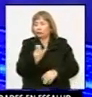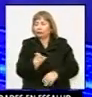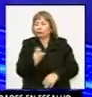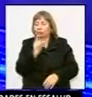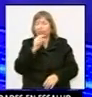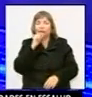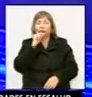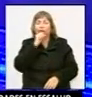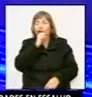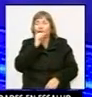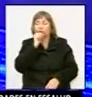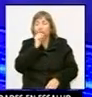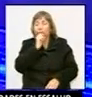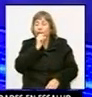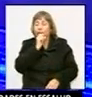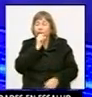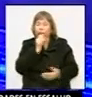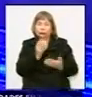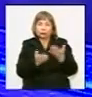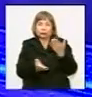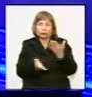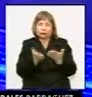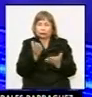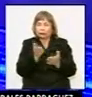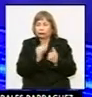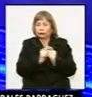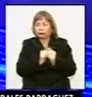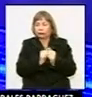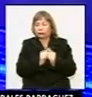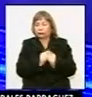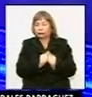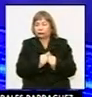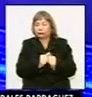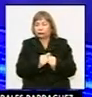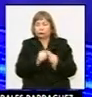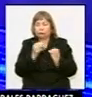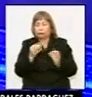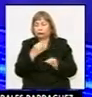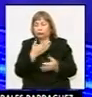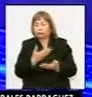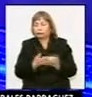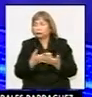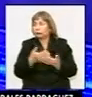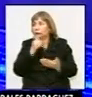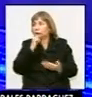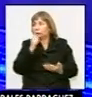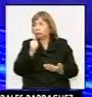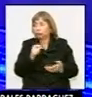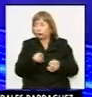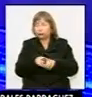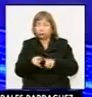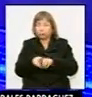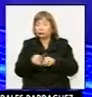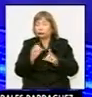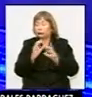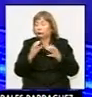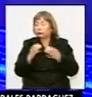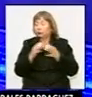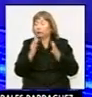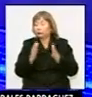una mujer, de una manera realmente inaudita. Es así como muchos de los congresistas han